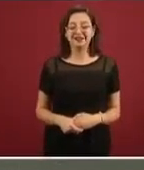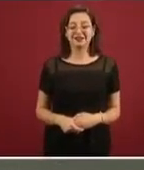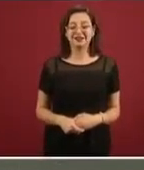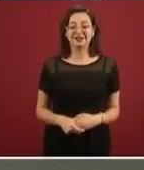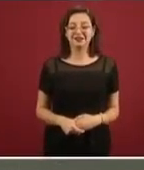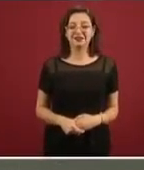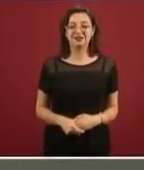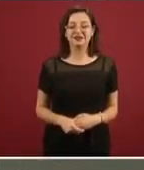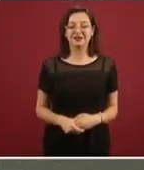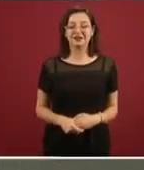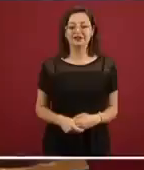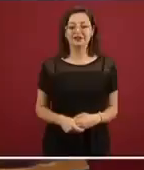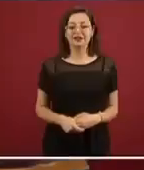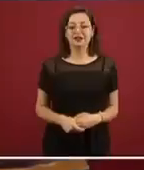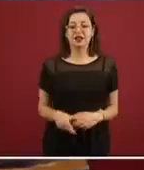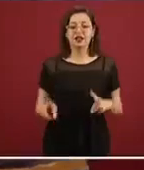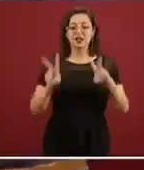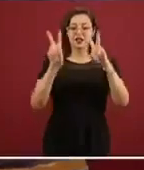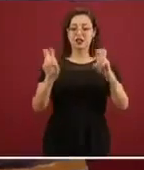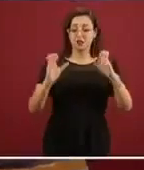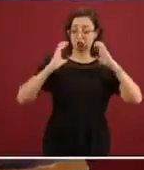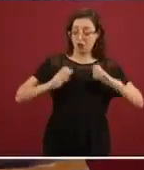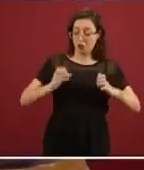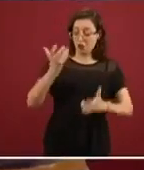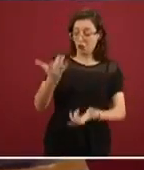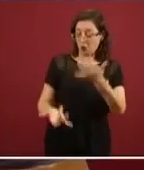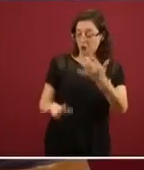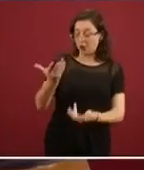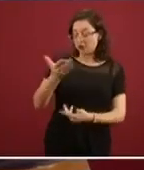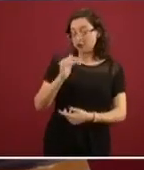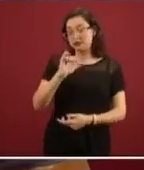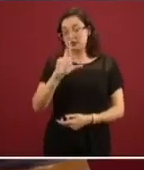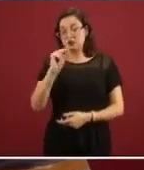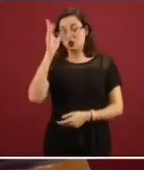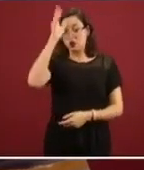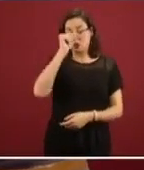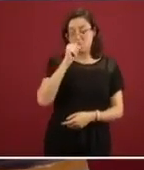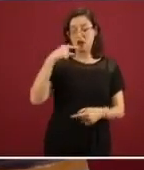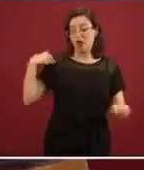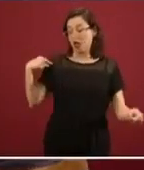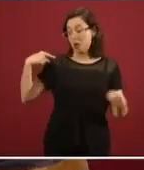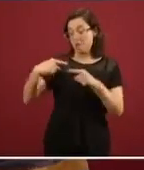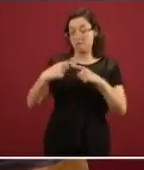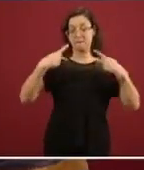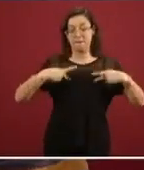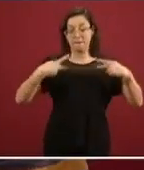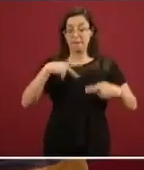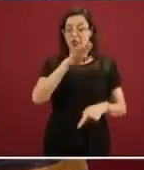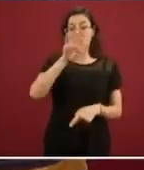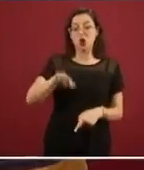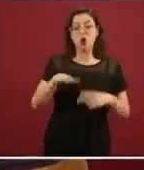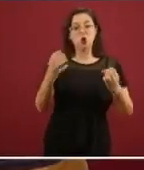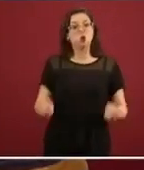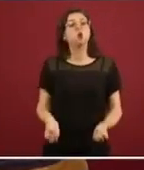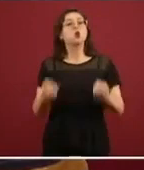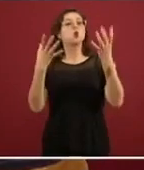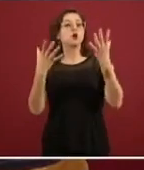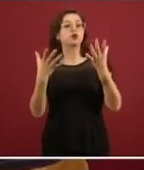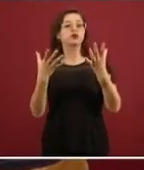Respecto al acuerdo de incineración, nada más preguntarle si tiene el dato de cuántas de las defunciones que se han tenido hasta el momento